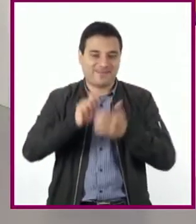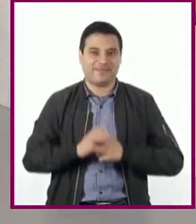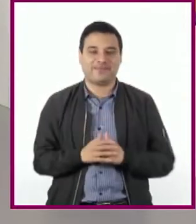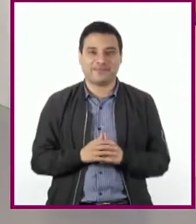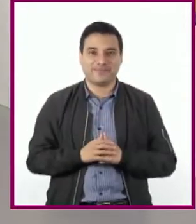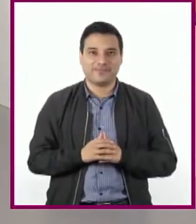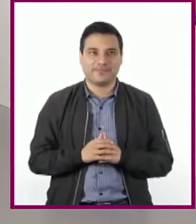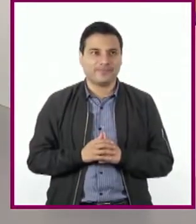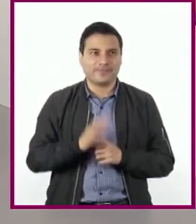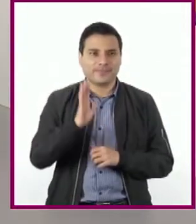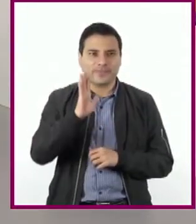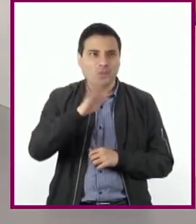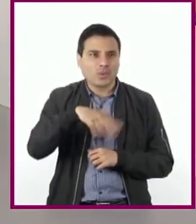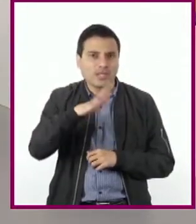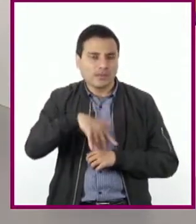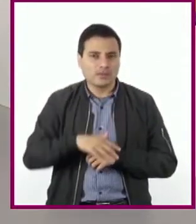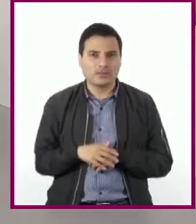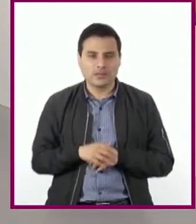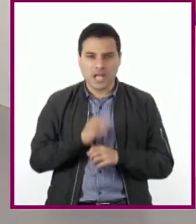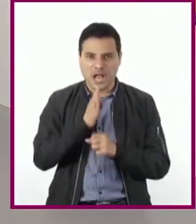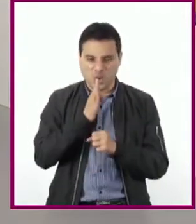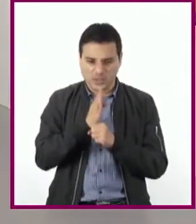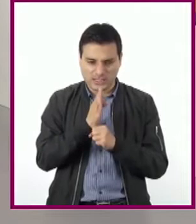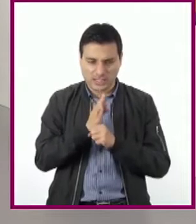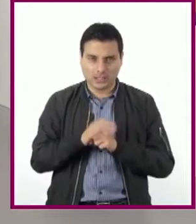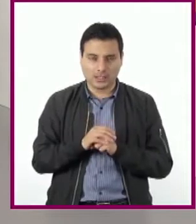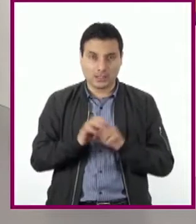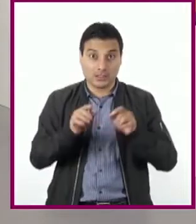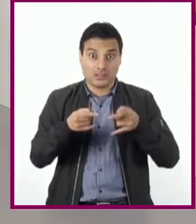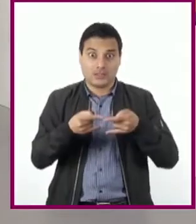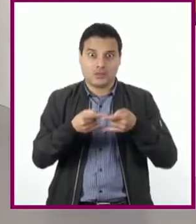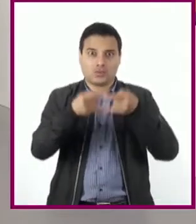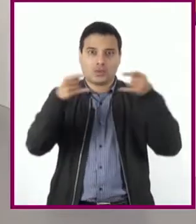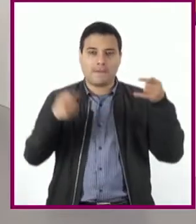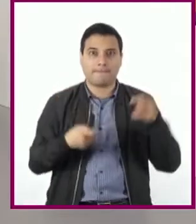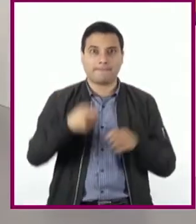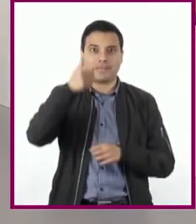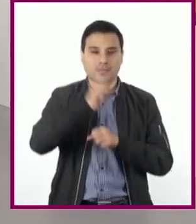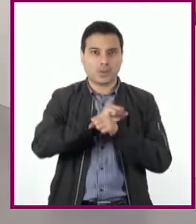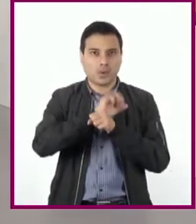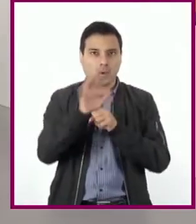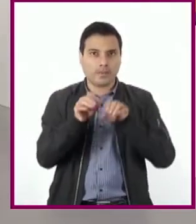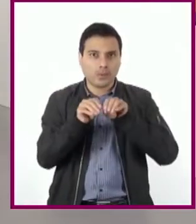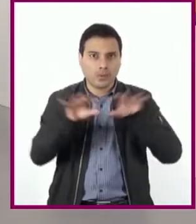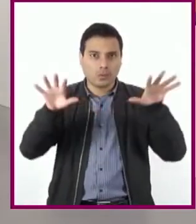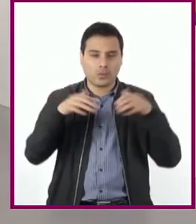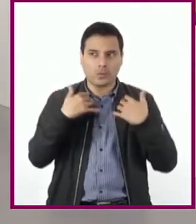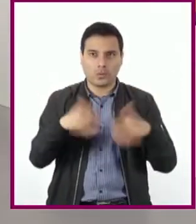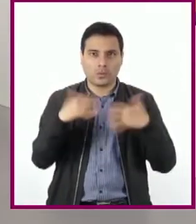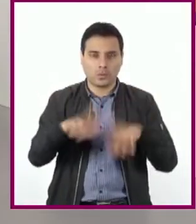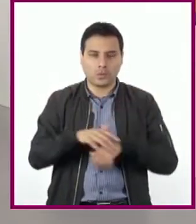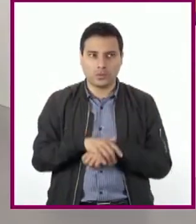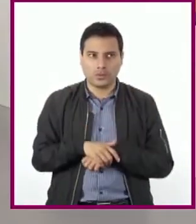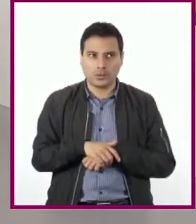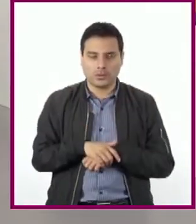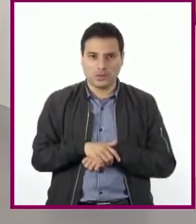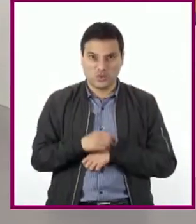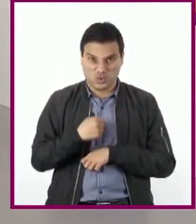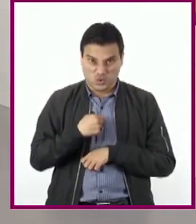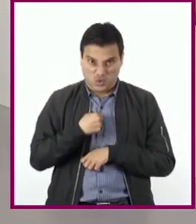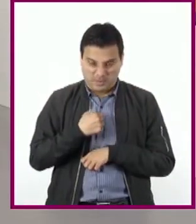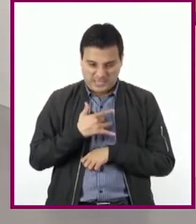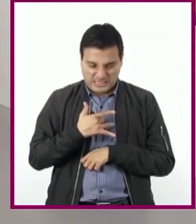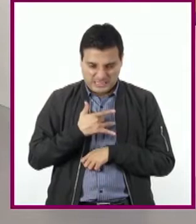Oye, Anarely, en este momento histórico, a veces me pregunto si soy la única que siente que